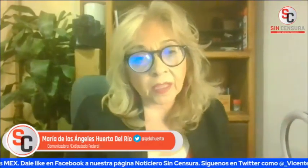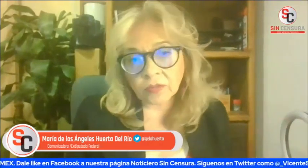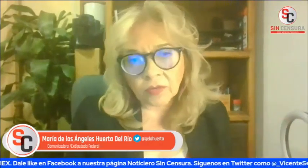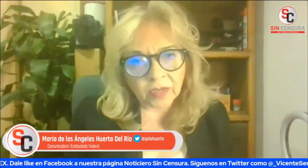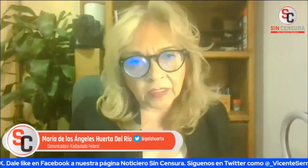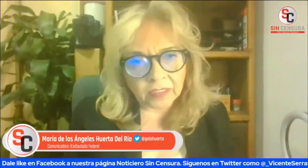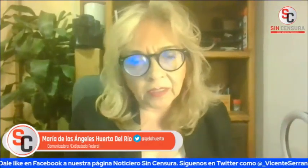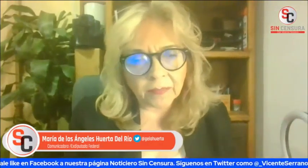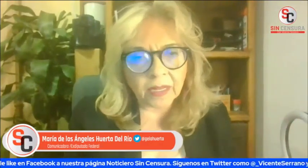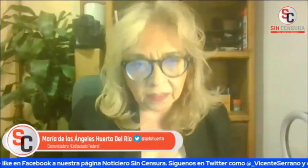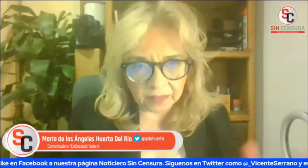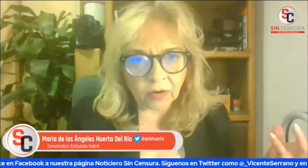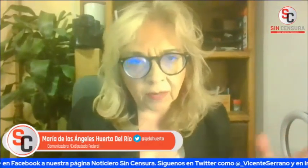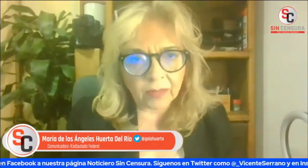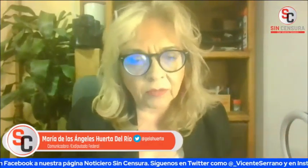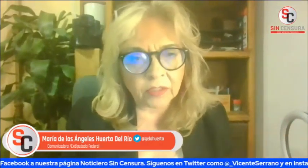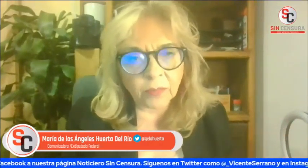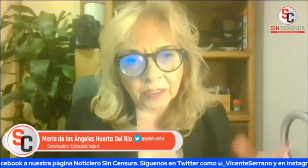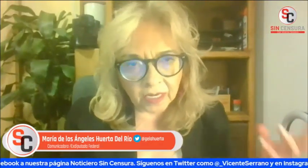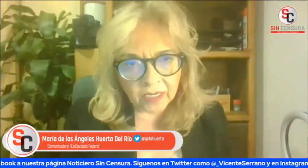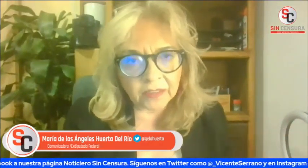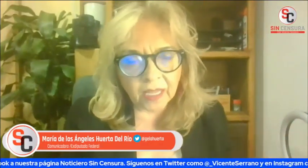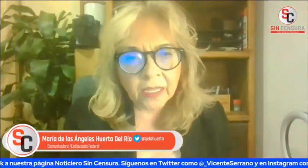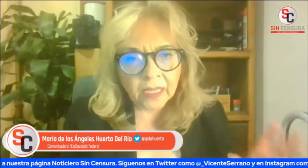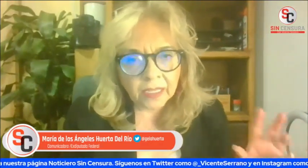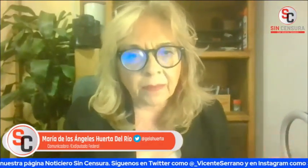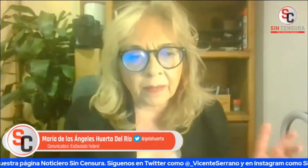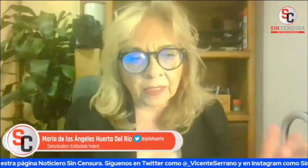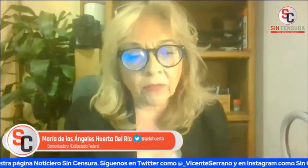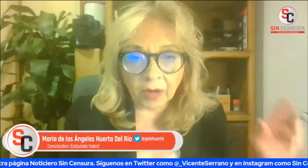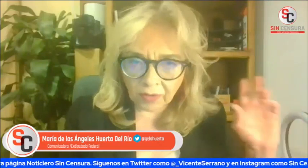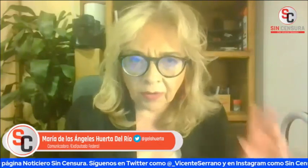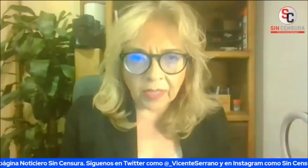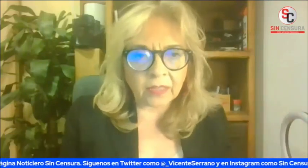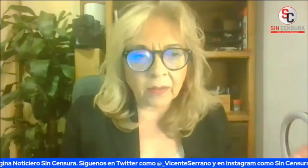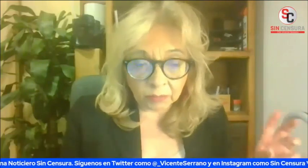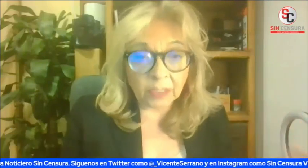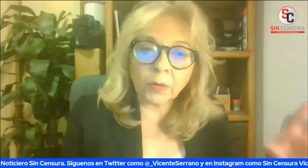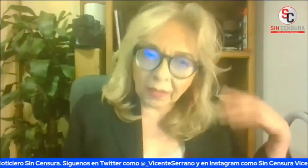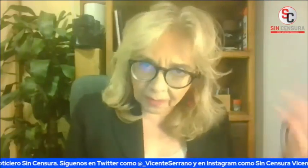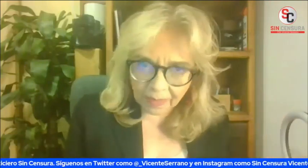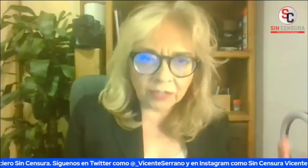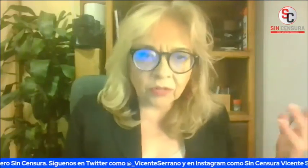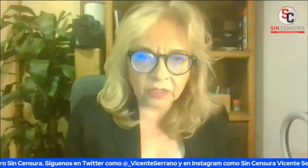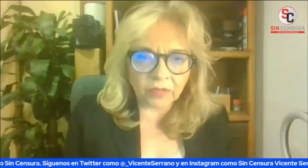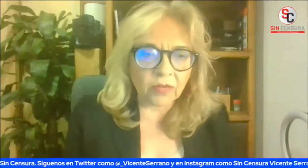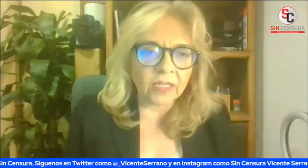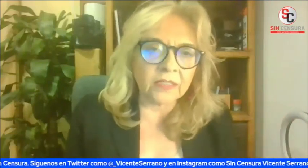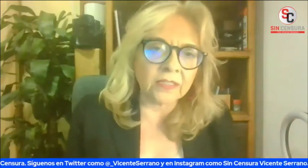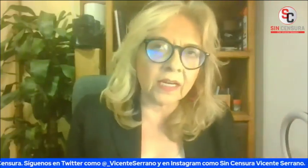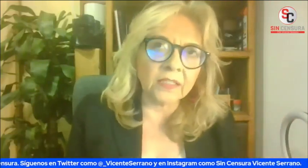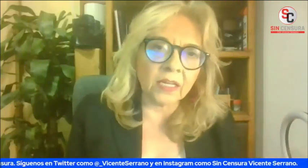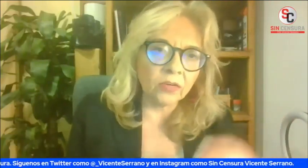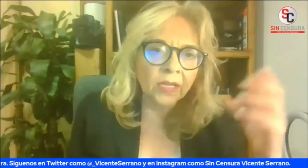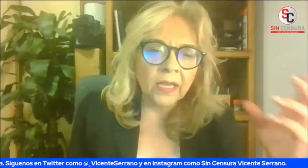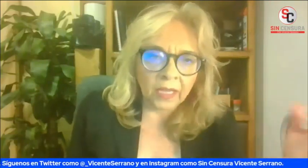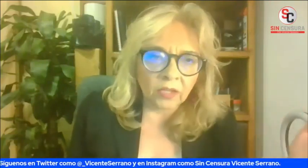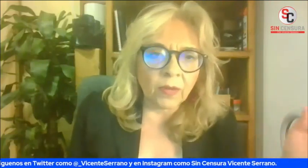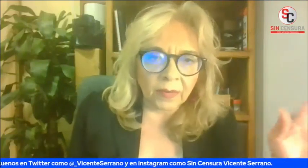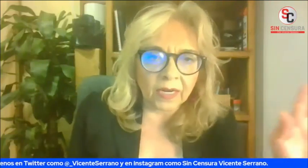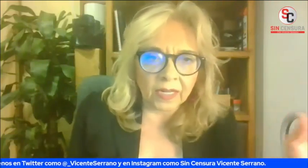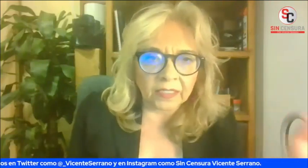de mandato. Tengo que decirte entre paréntesis, ya lo hablaremos después, que el INE está implementando un fraude y ahora ya tenemos más pruebas de más cosas fraudulentas que están